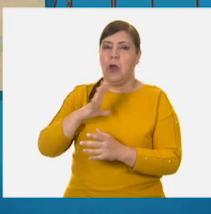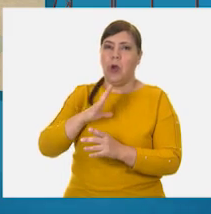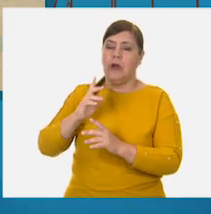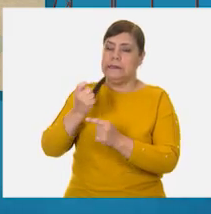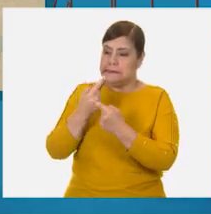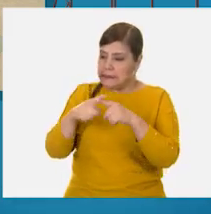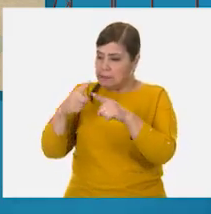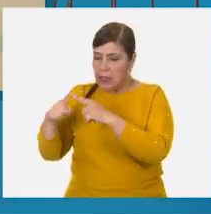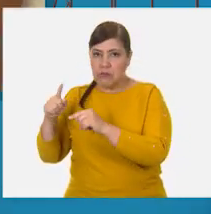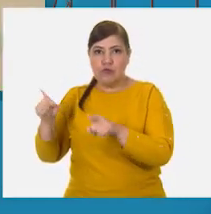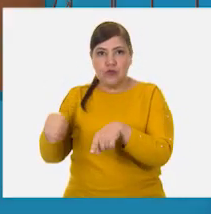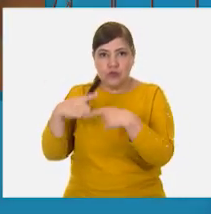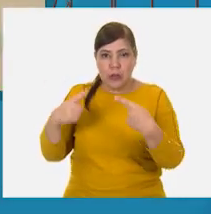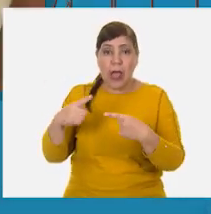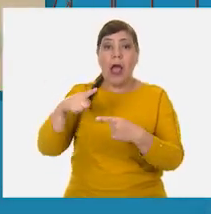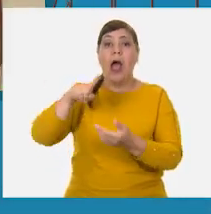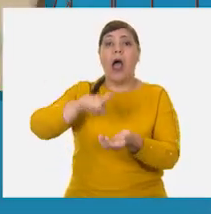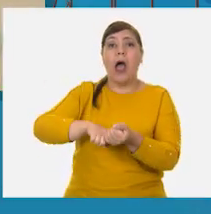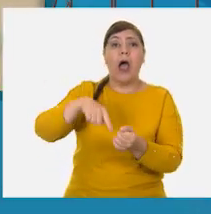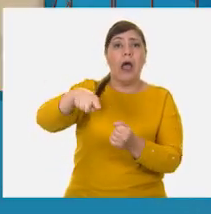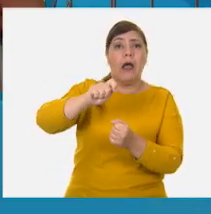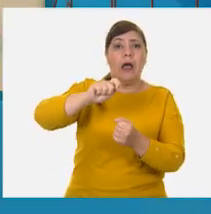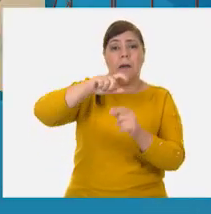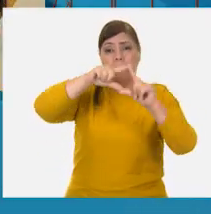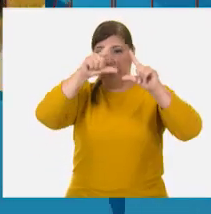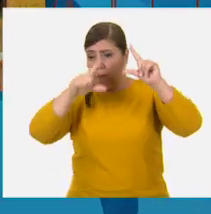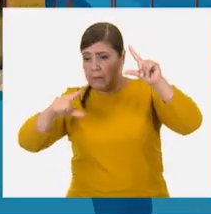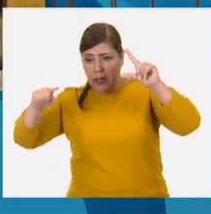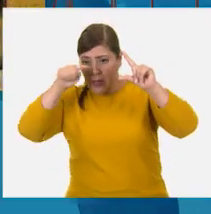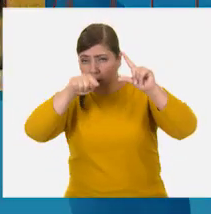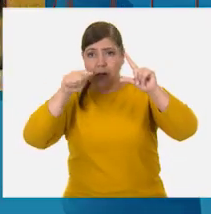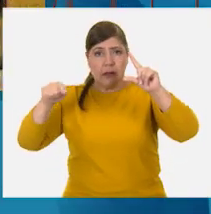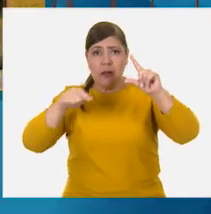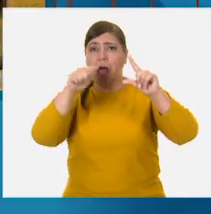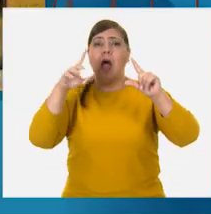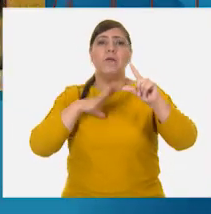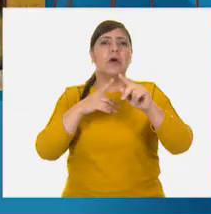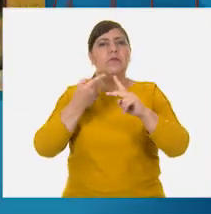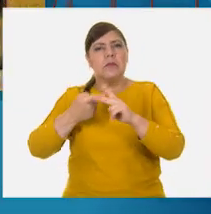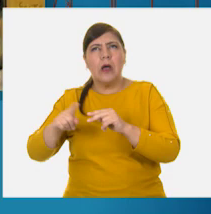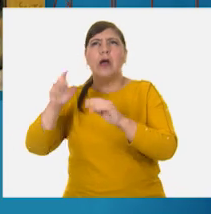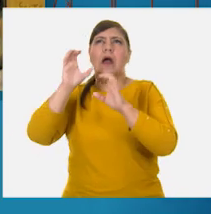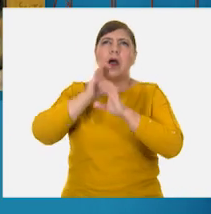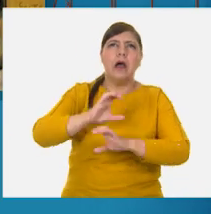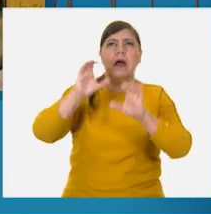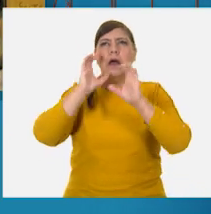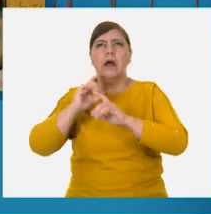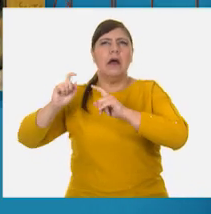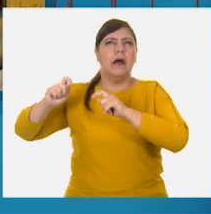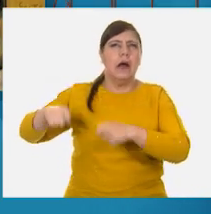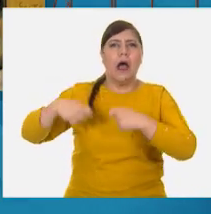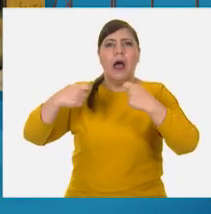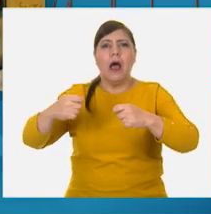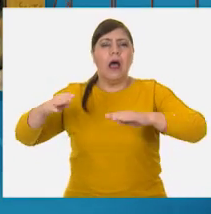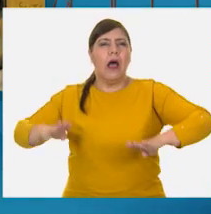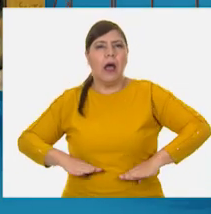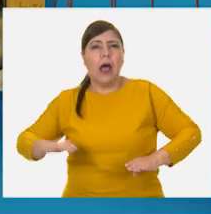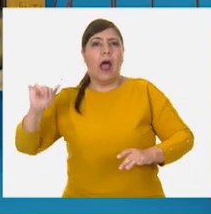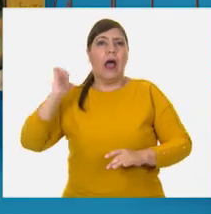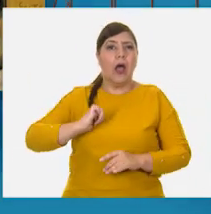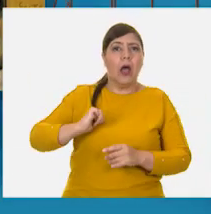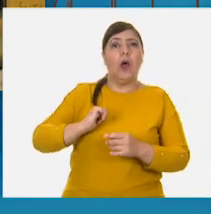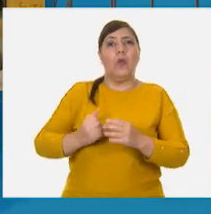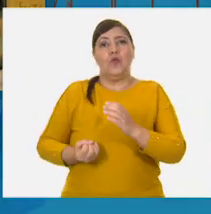diversidad musical, pues en su territorio, aparte de muchas cosas, confluyeron cancioneros, tradiciones, géneros, formas arcaicas y